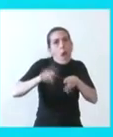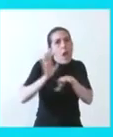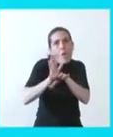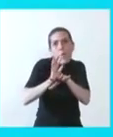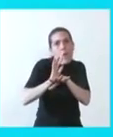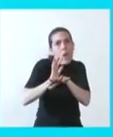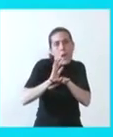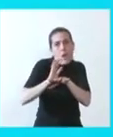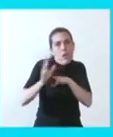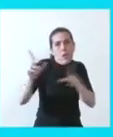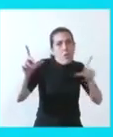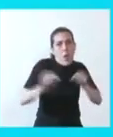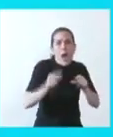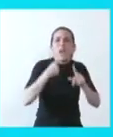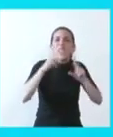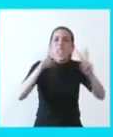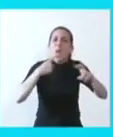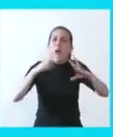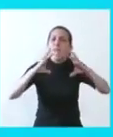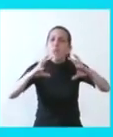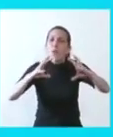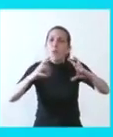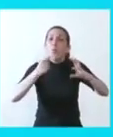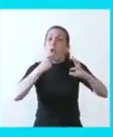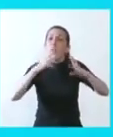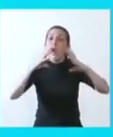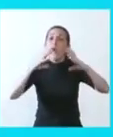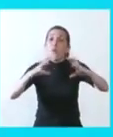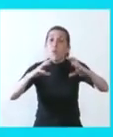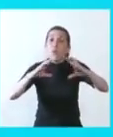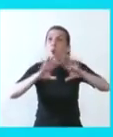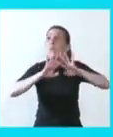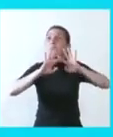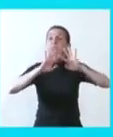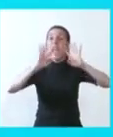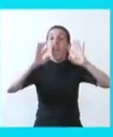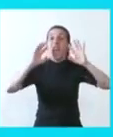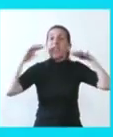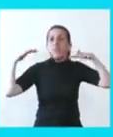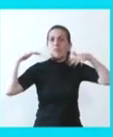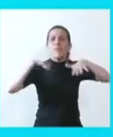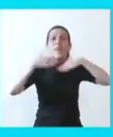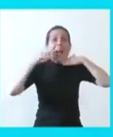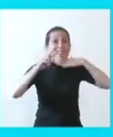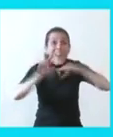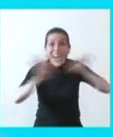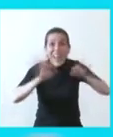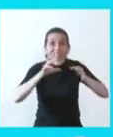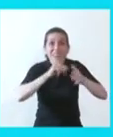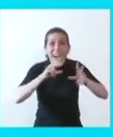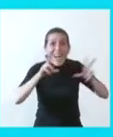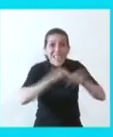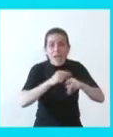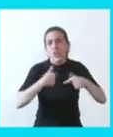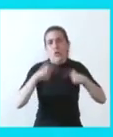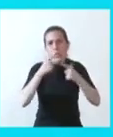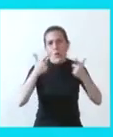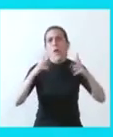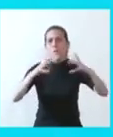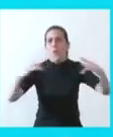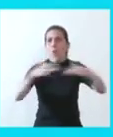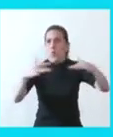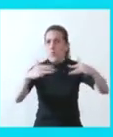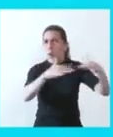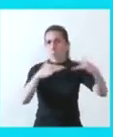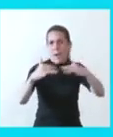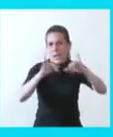Y respecto del fútbol, si el fútbol se juega a puertas cerradas, yo no veo inconvenientes. Y lo que me encantaría es que por